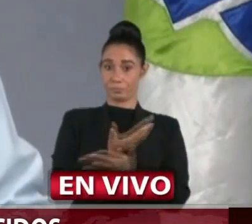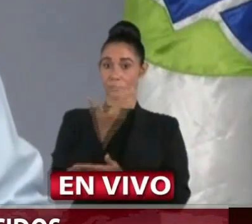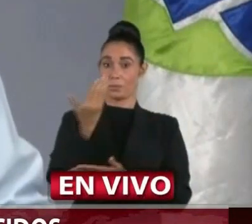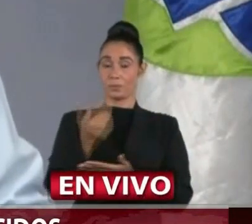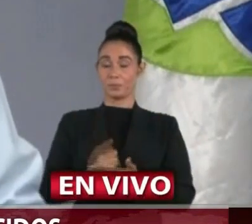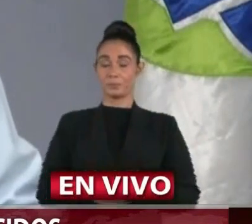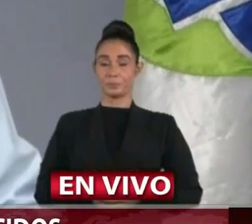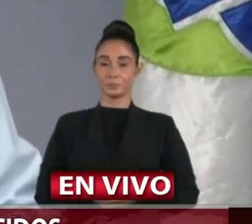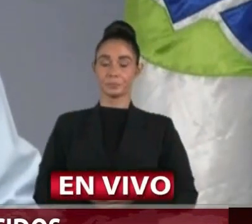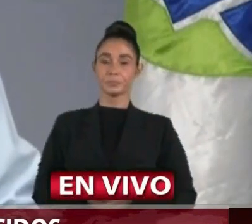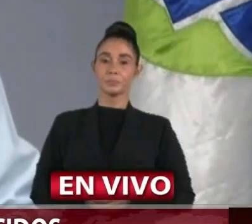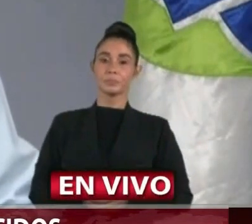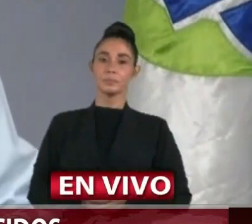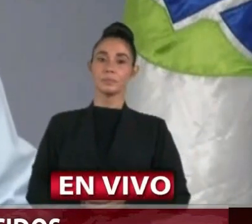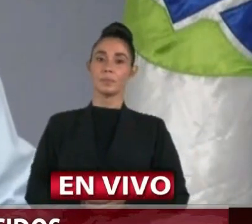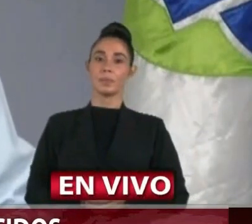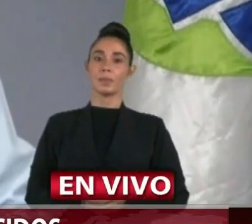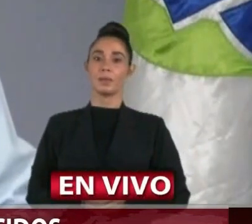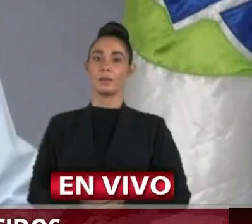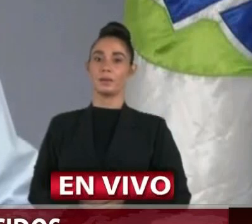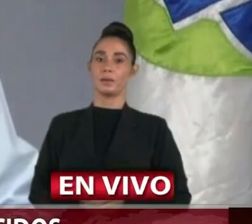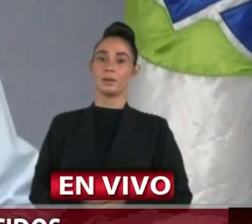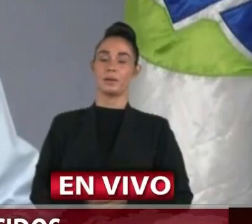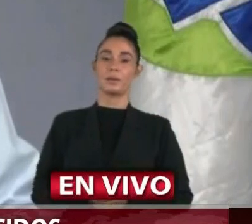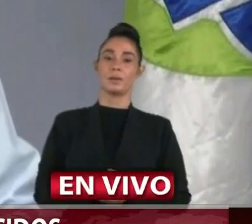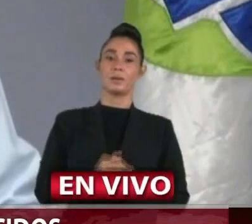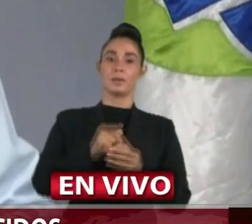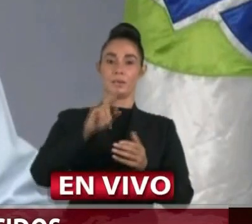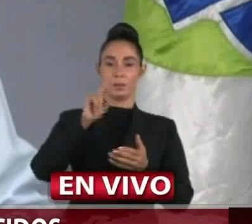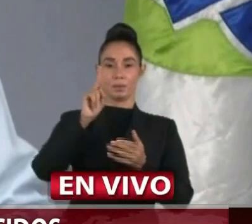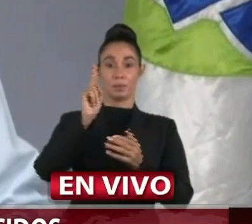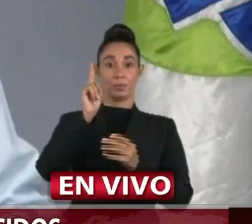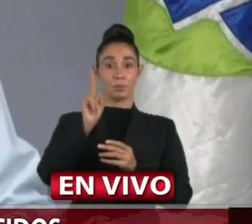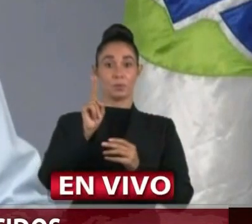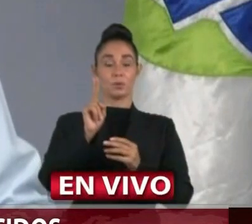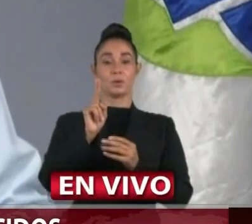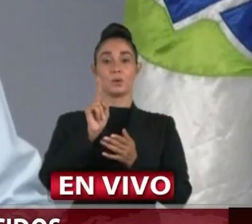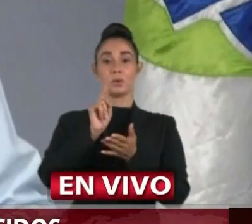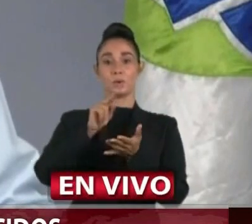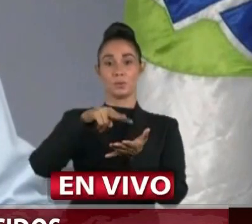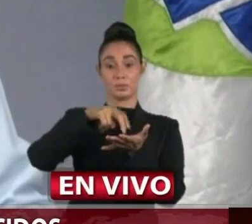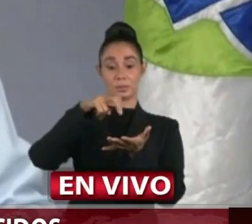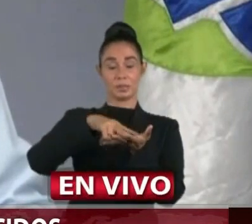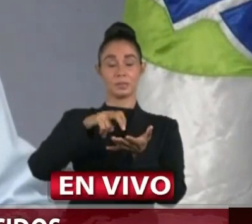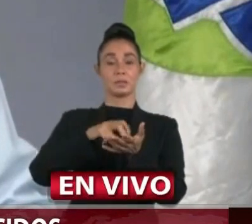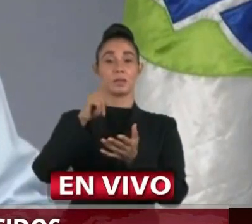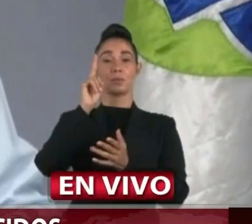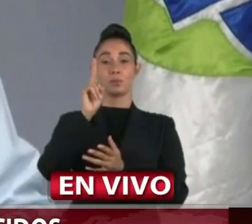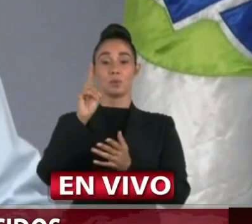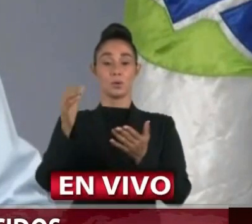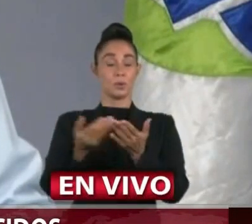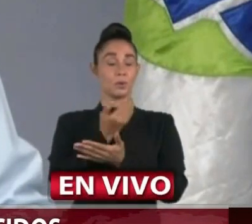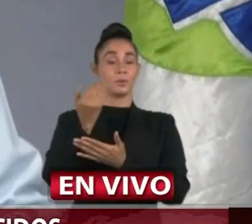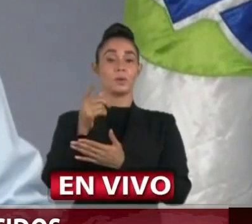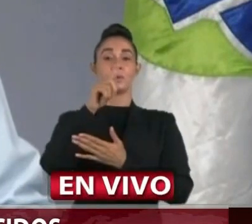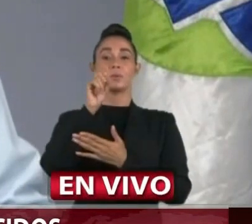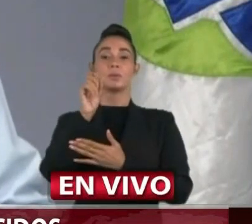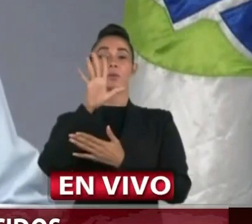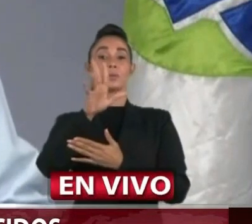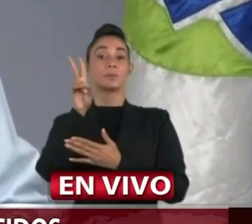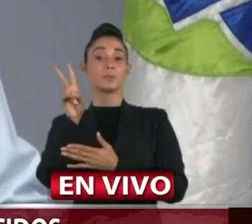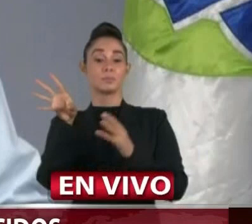nuevos. Hermanas Mirabal, 2 casos nuevos, 152